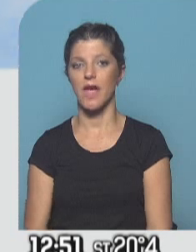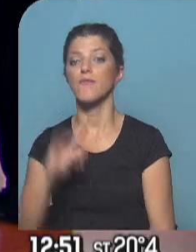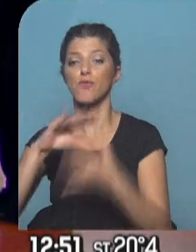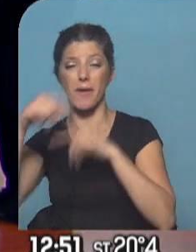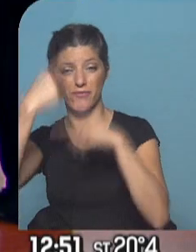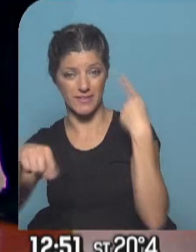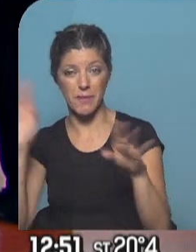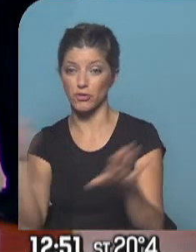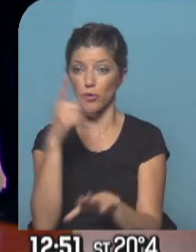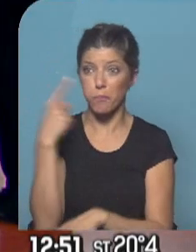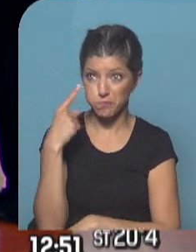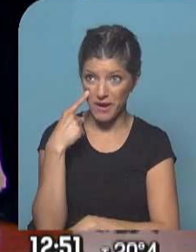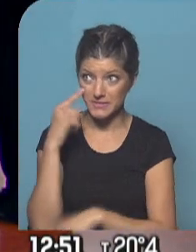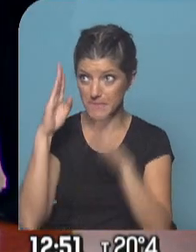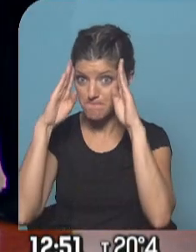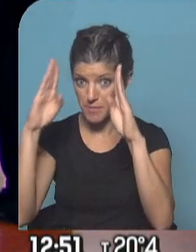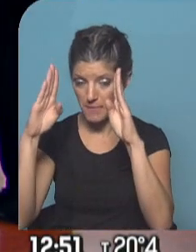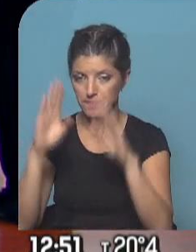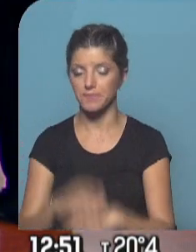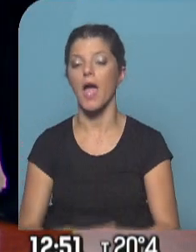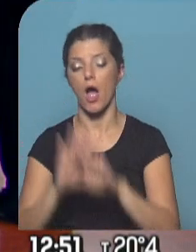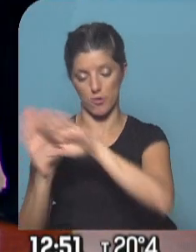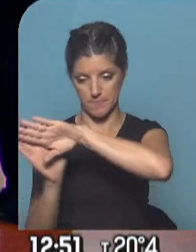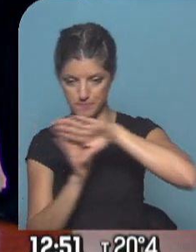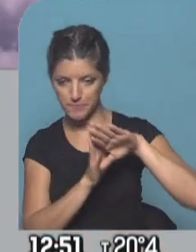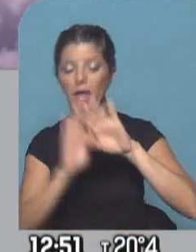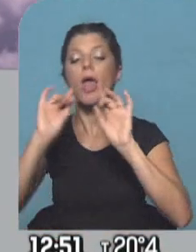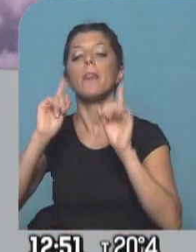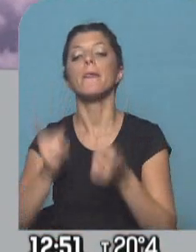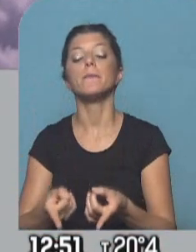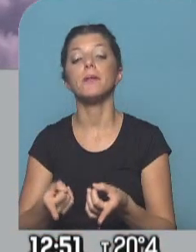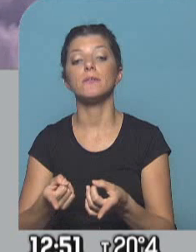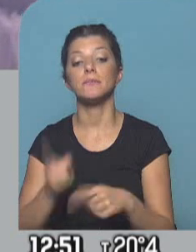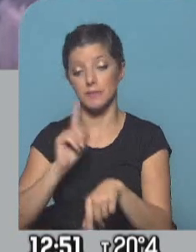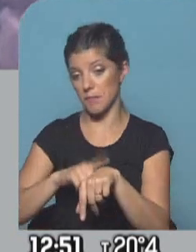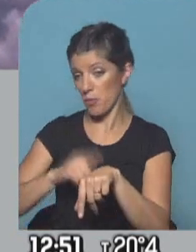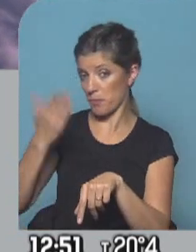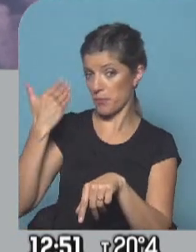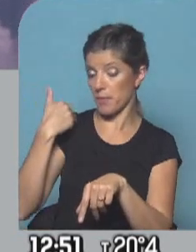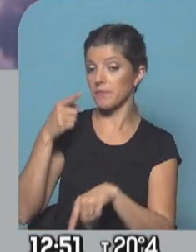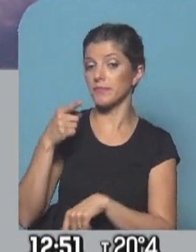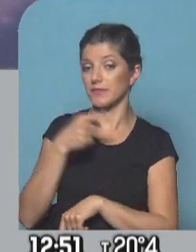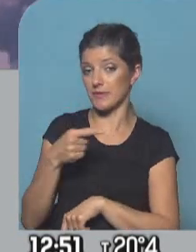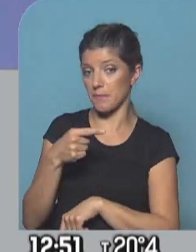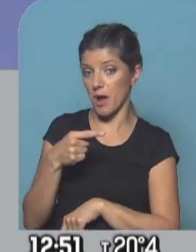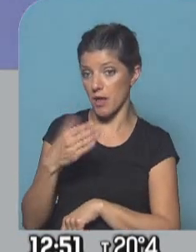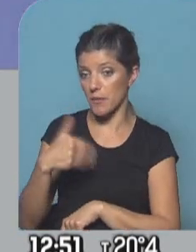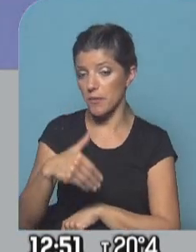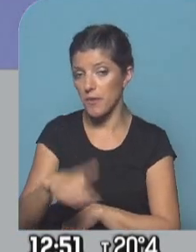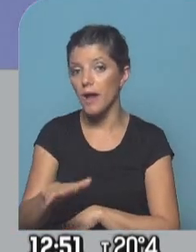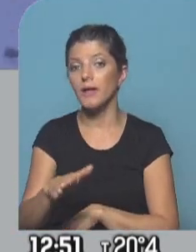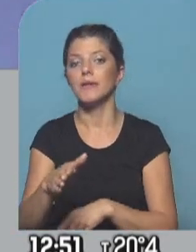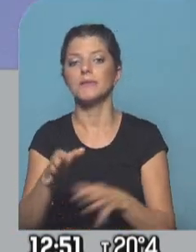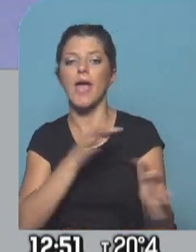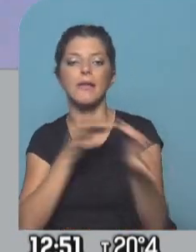Eso por un lado. Lo otro sí que también hay una respuesta en las últimas horas, que desde hasta esta semana van a haber maniobras